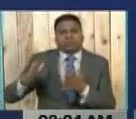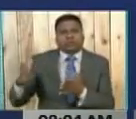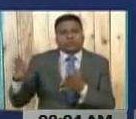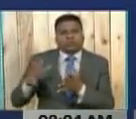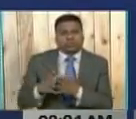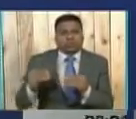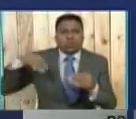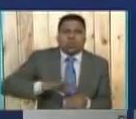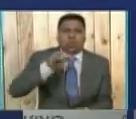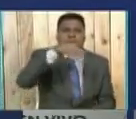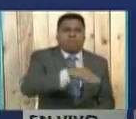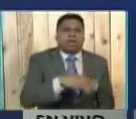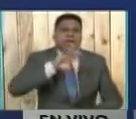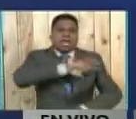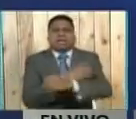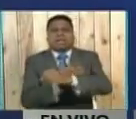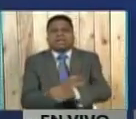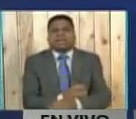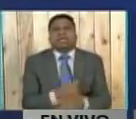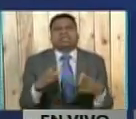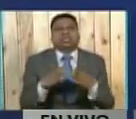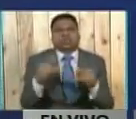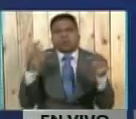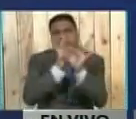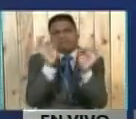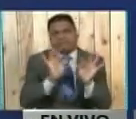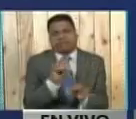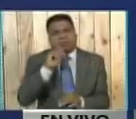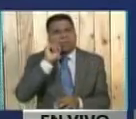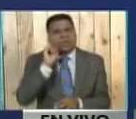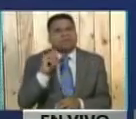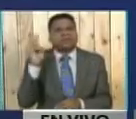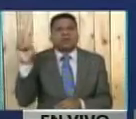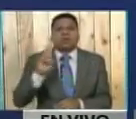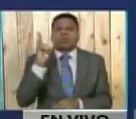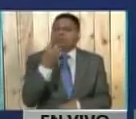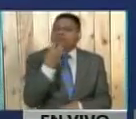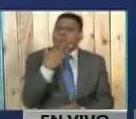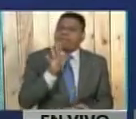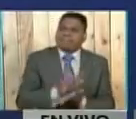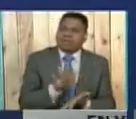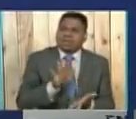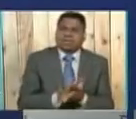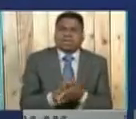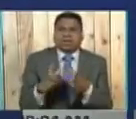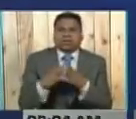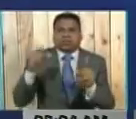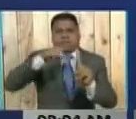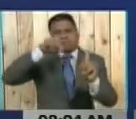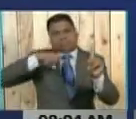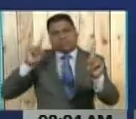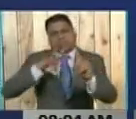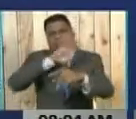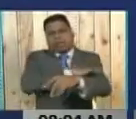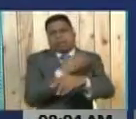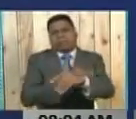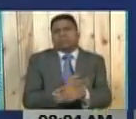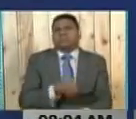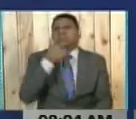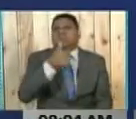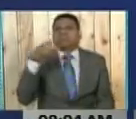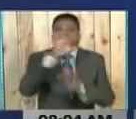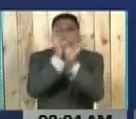energía nuclear, con todas las medidas de seguridad para su uso pacífico, para generar energía eléctrica y otras formas